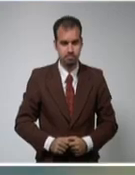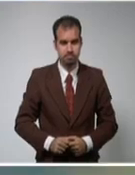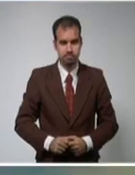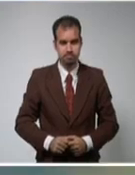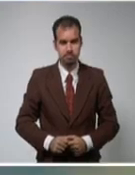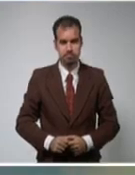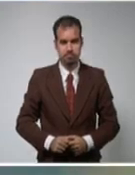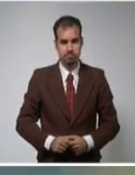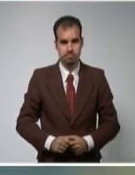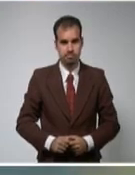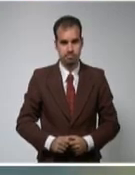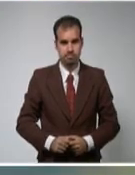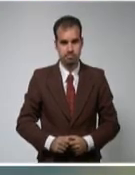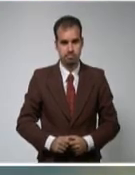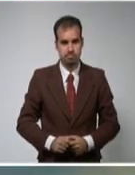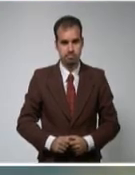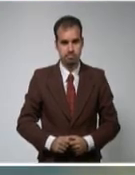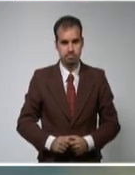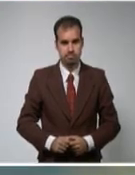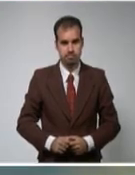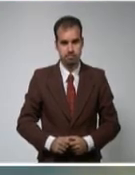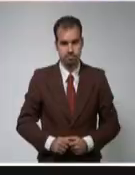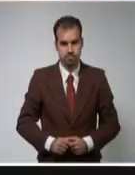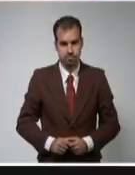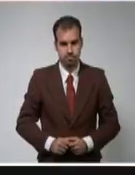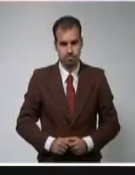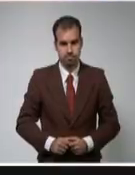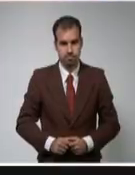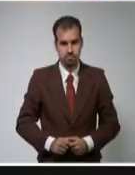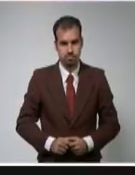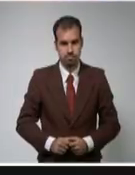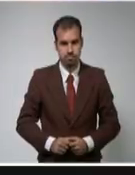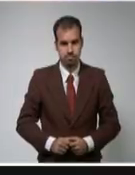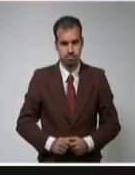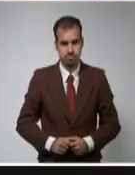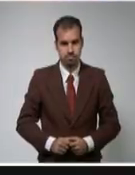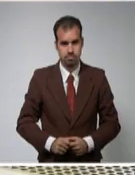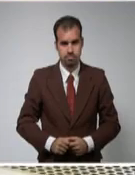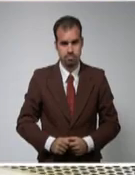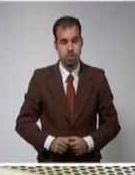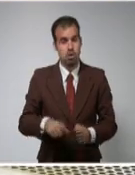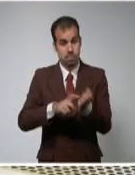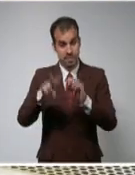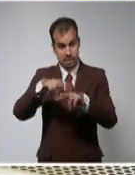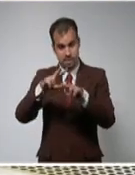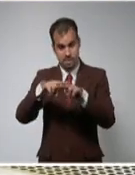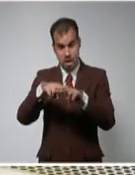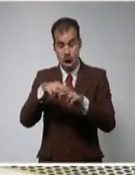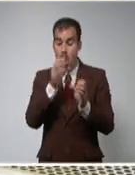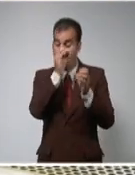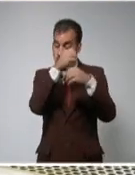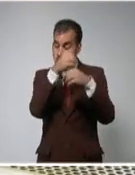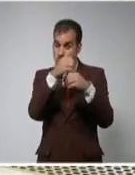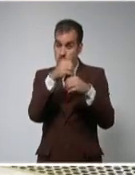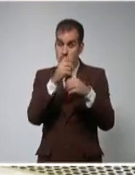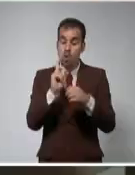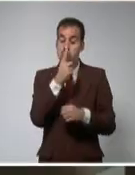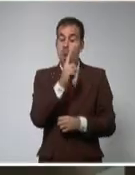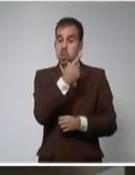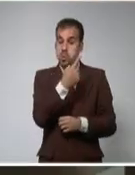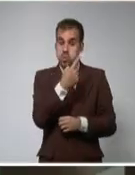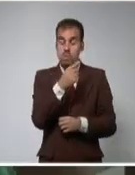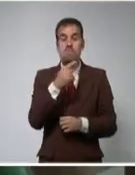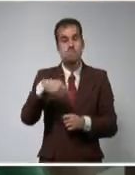también lo demuestras pcr para el diagnóstico de pacientes positivos al nuevo coronavirus incrementa sus cifras en medio de la